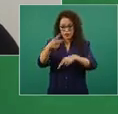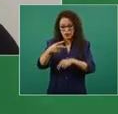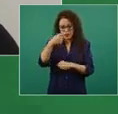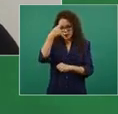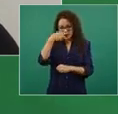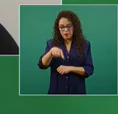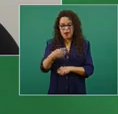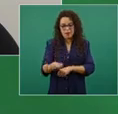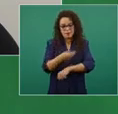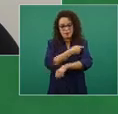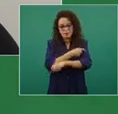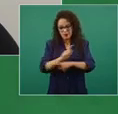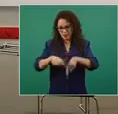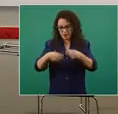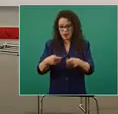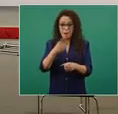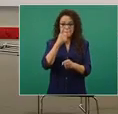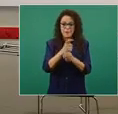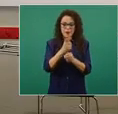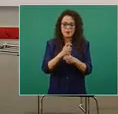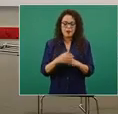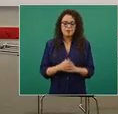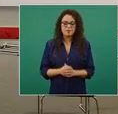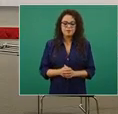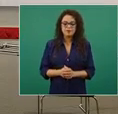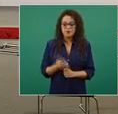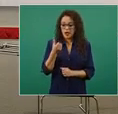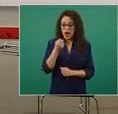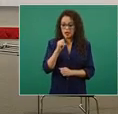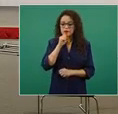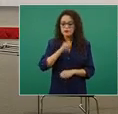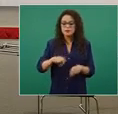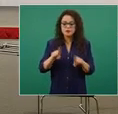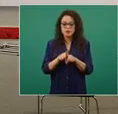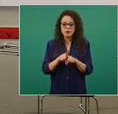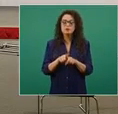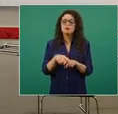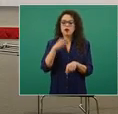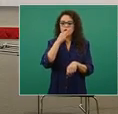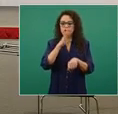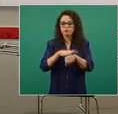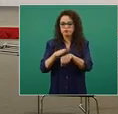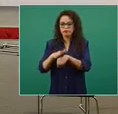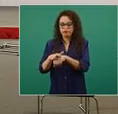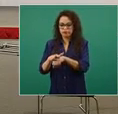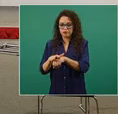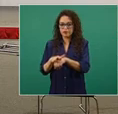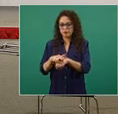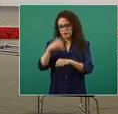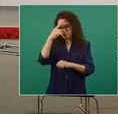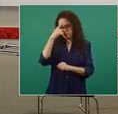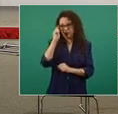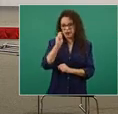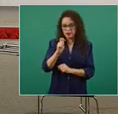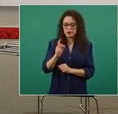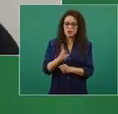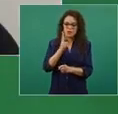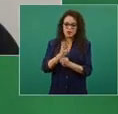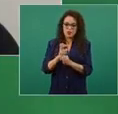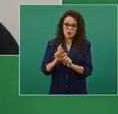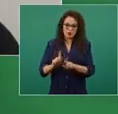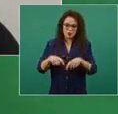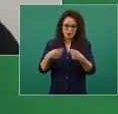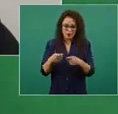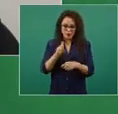a recibir su primera dosis. De la misma manera los estarán invitando y confirmándoles la recepción de la segunda